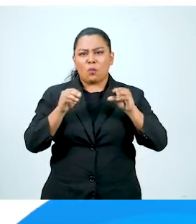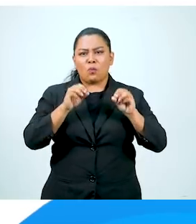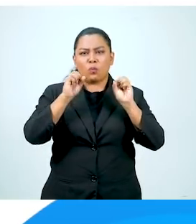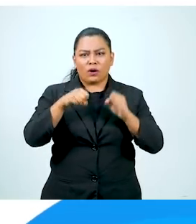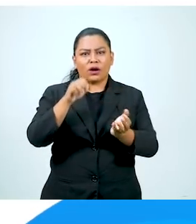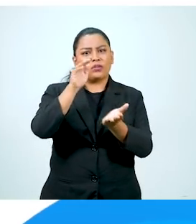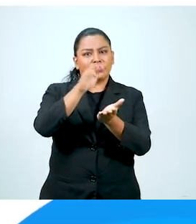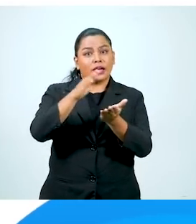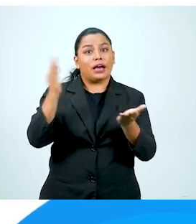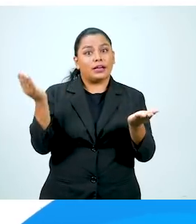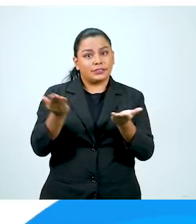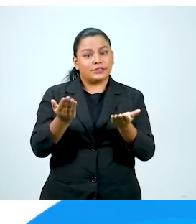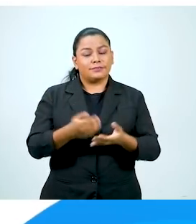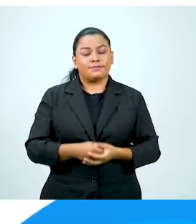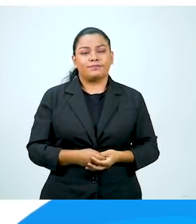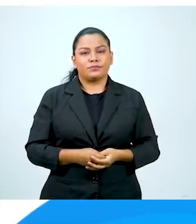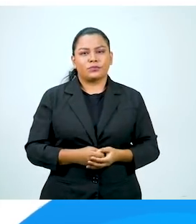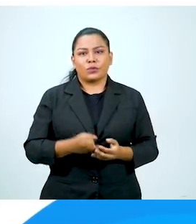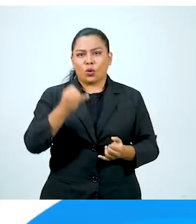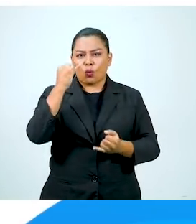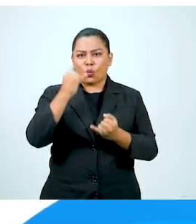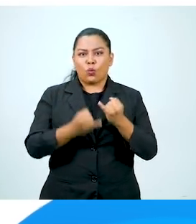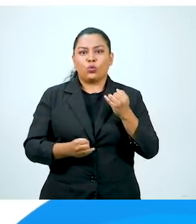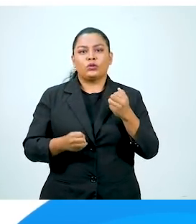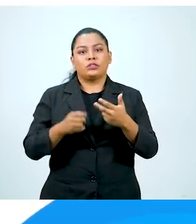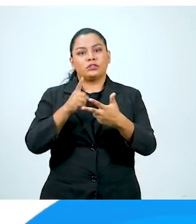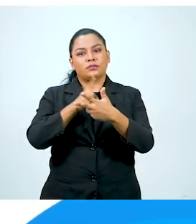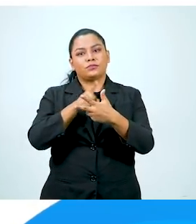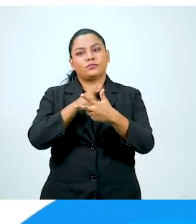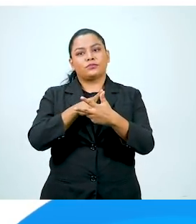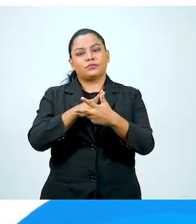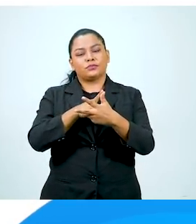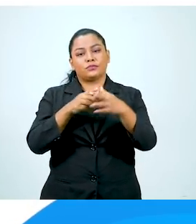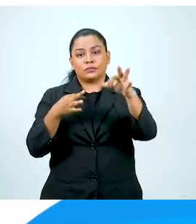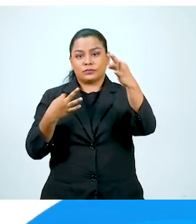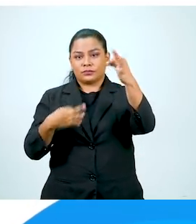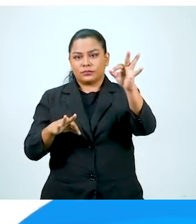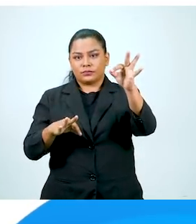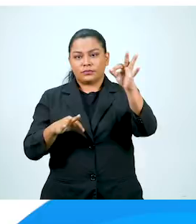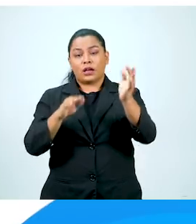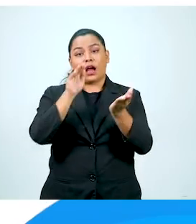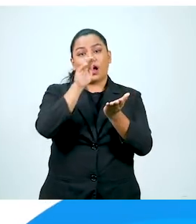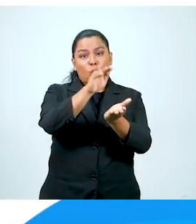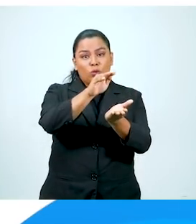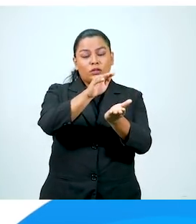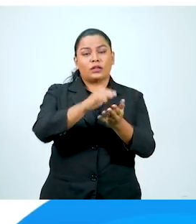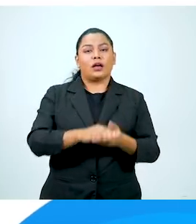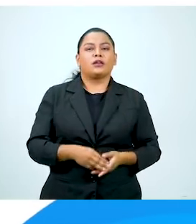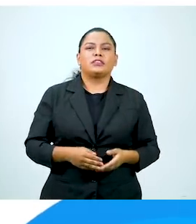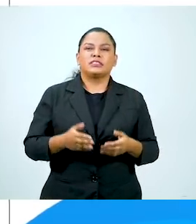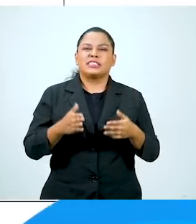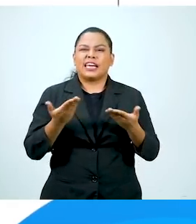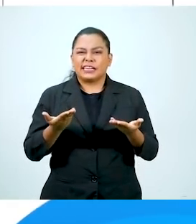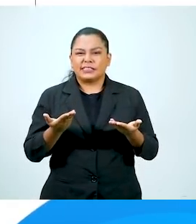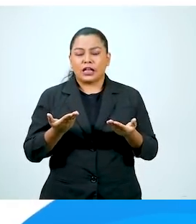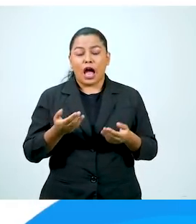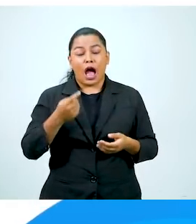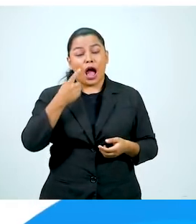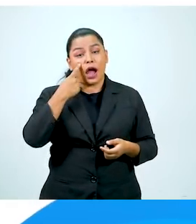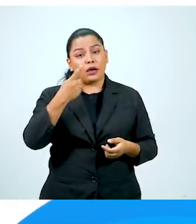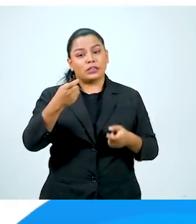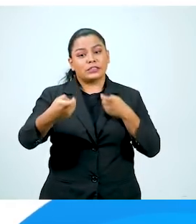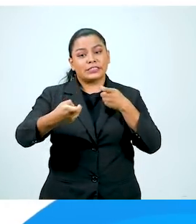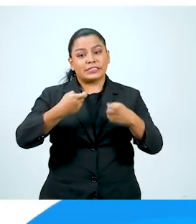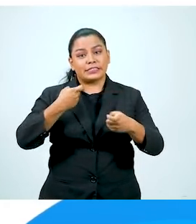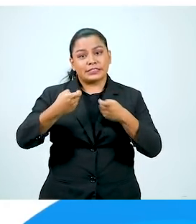la unidad en general. El último apartado de la primera página de cada unidad corresponde a la gestión